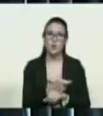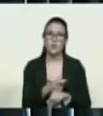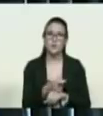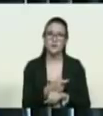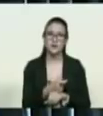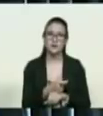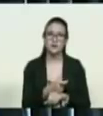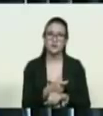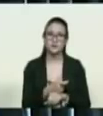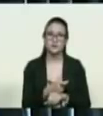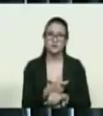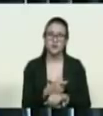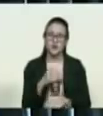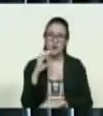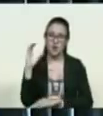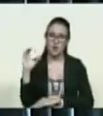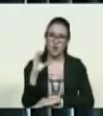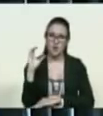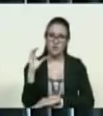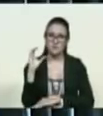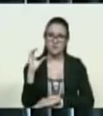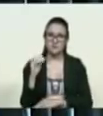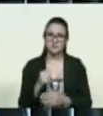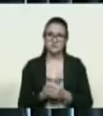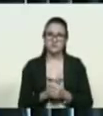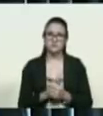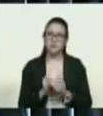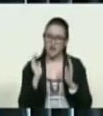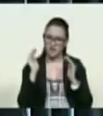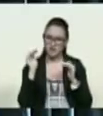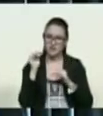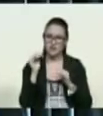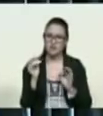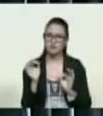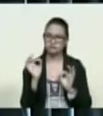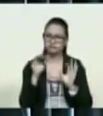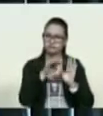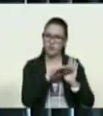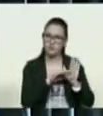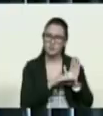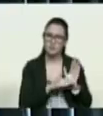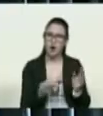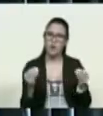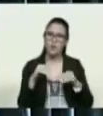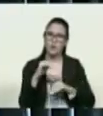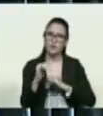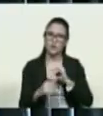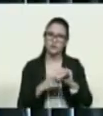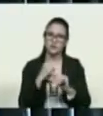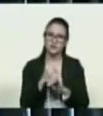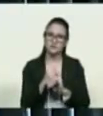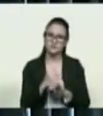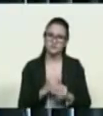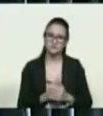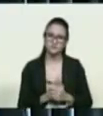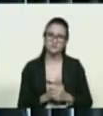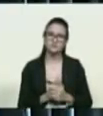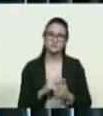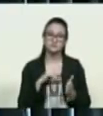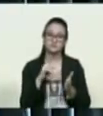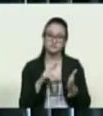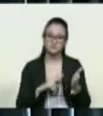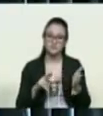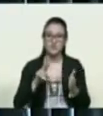la República de Colombia, lo hace atendiendo los canales establecidos en los acuerdos internacionales, en la Convención de